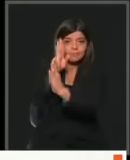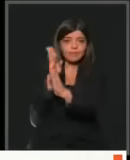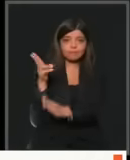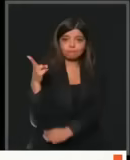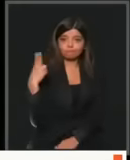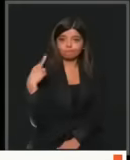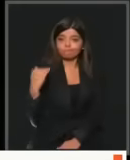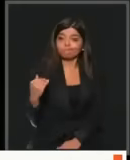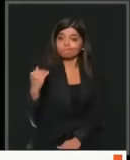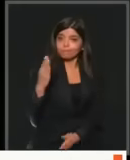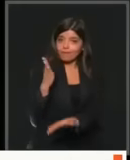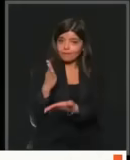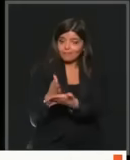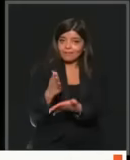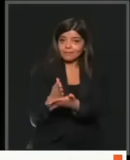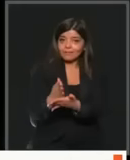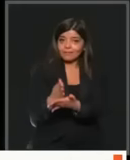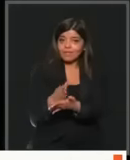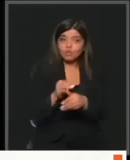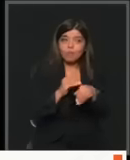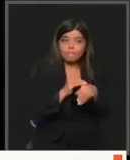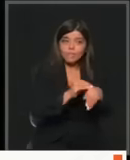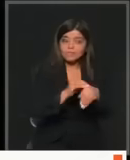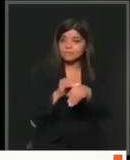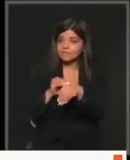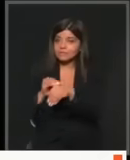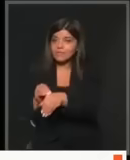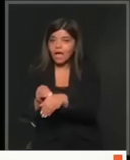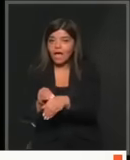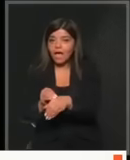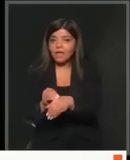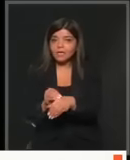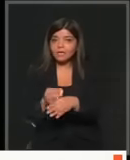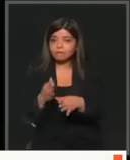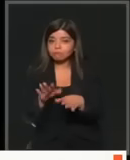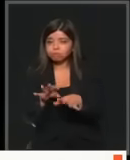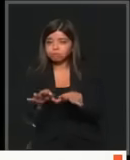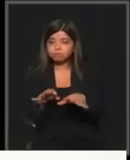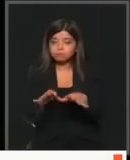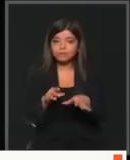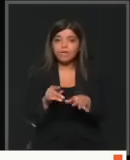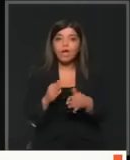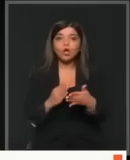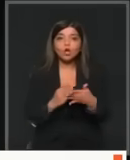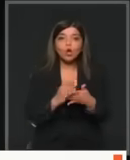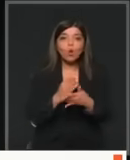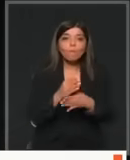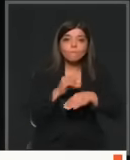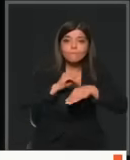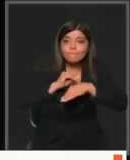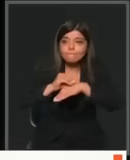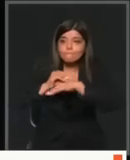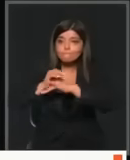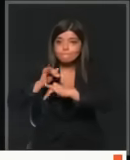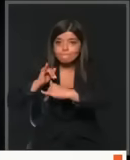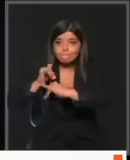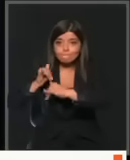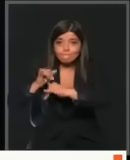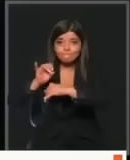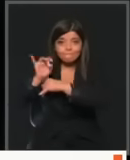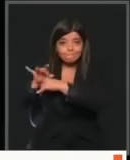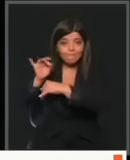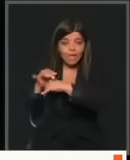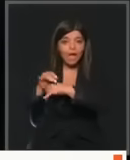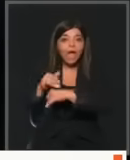Y estos mensajes, separados uno del otro por un par de segundos, comienzan a llegar a un teléfono en la región